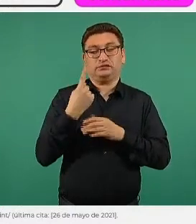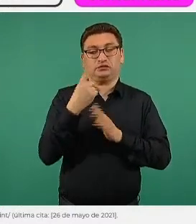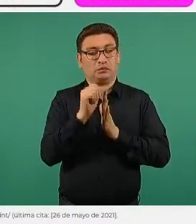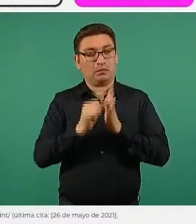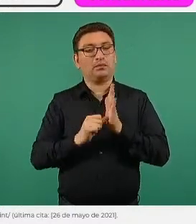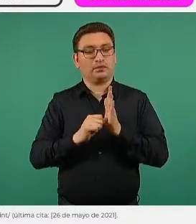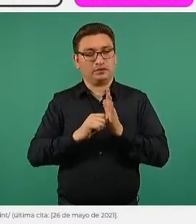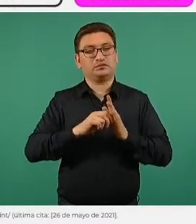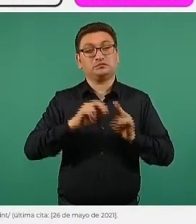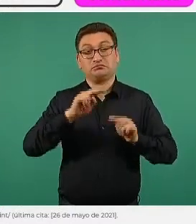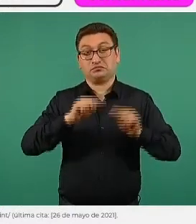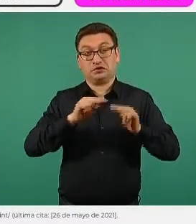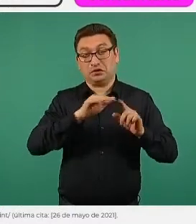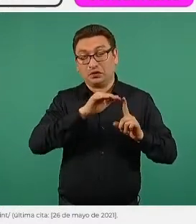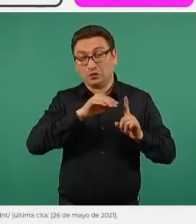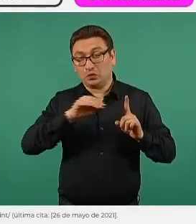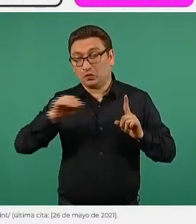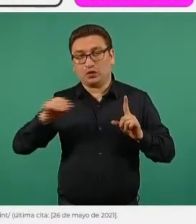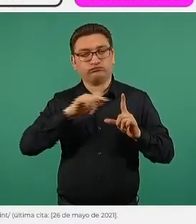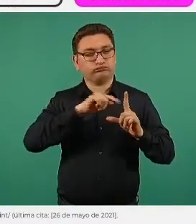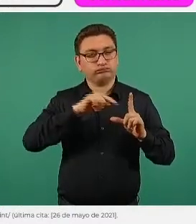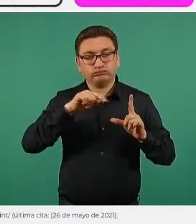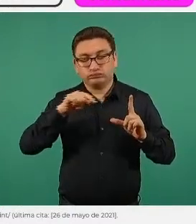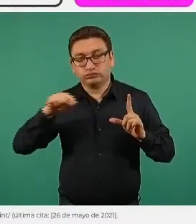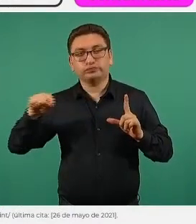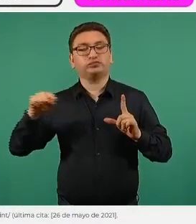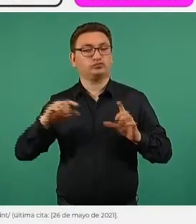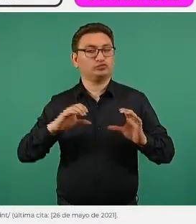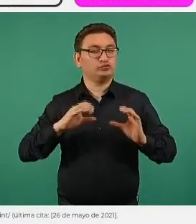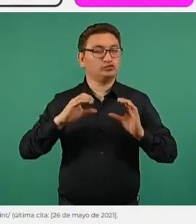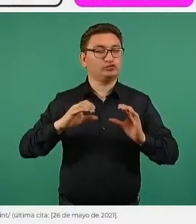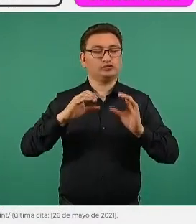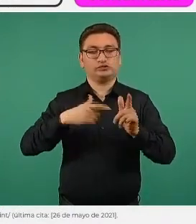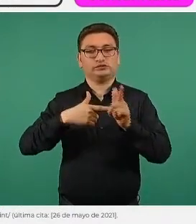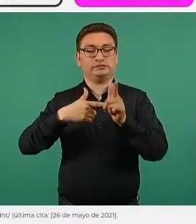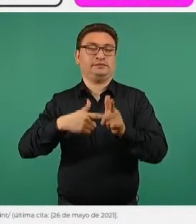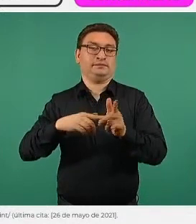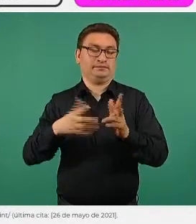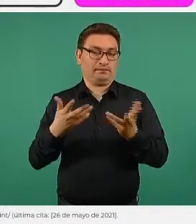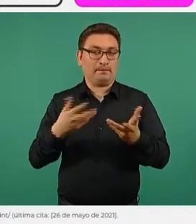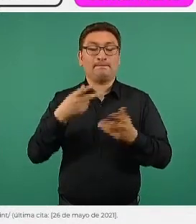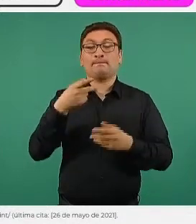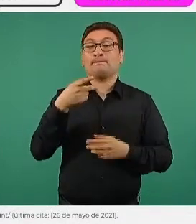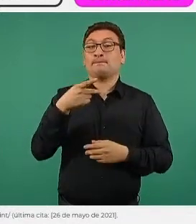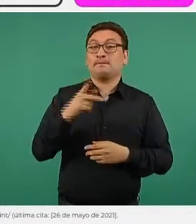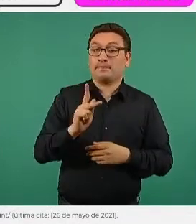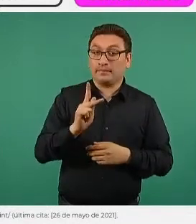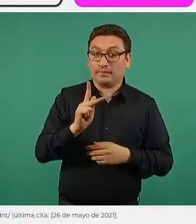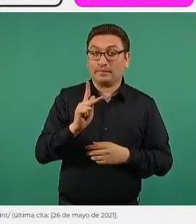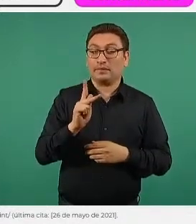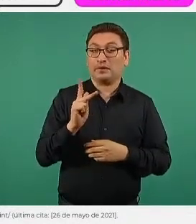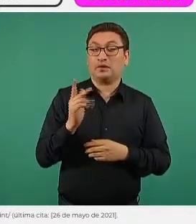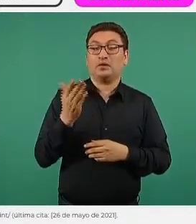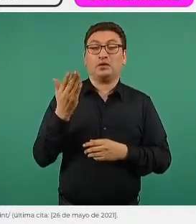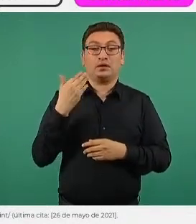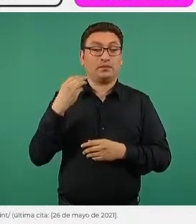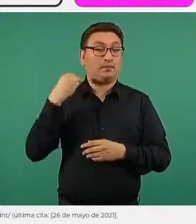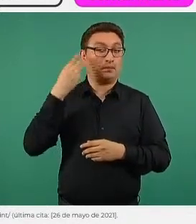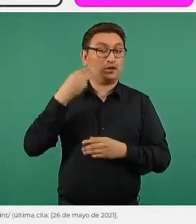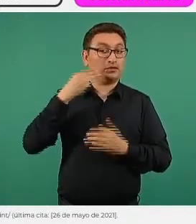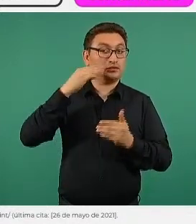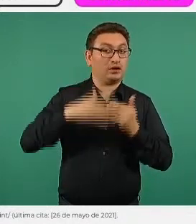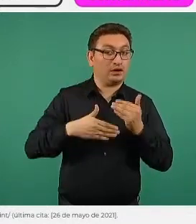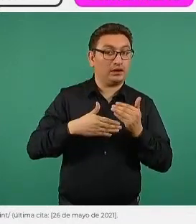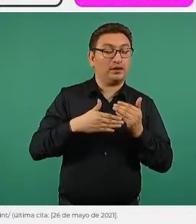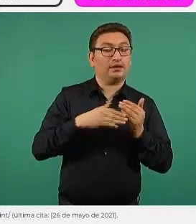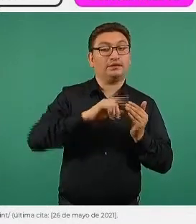en donde se ha mantenido estable esta situación del reporte de casos, pero prácticamente desde finales de marzo iniciaron